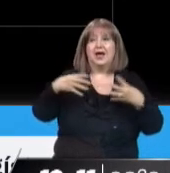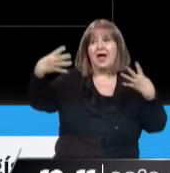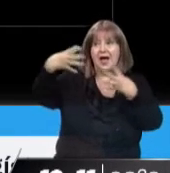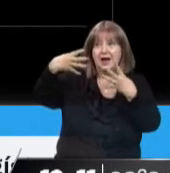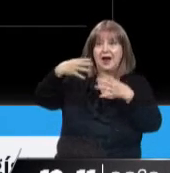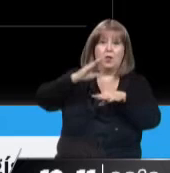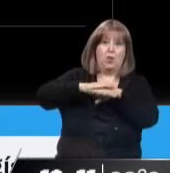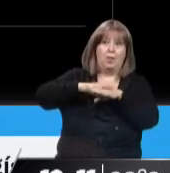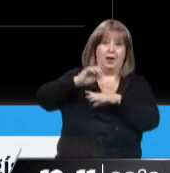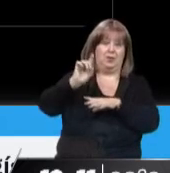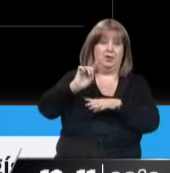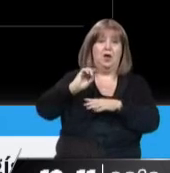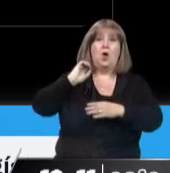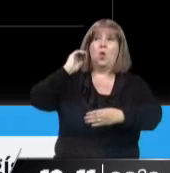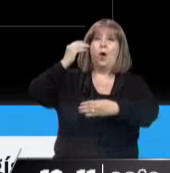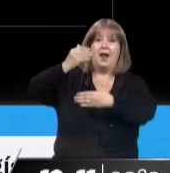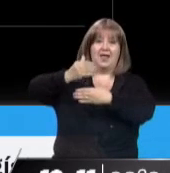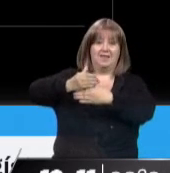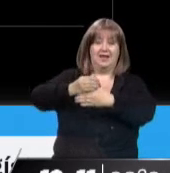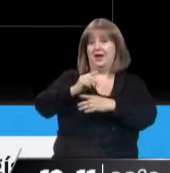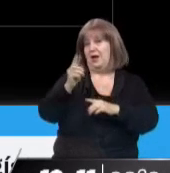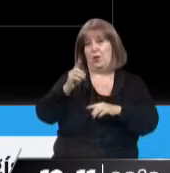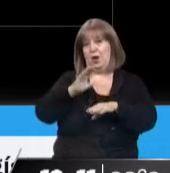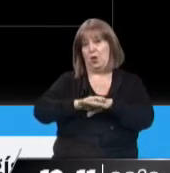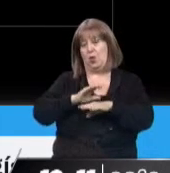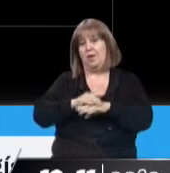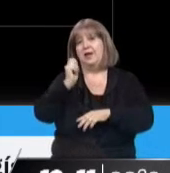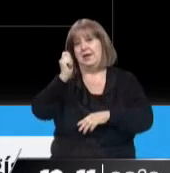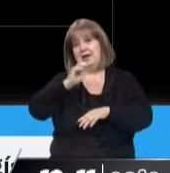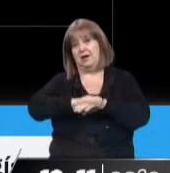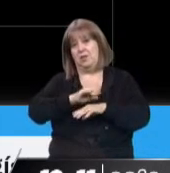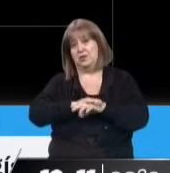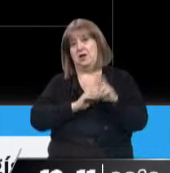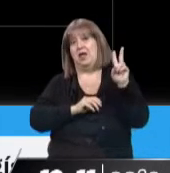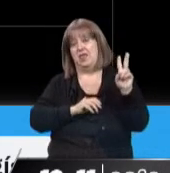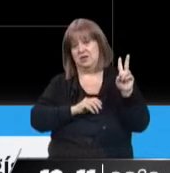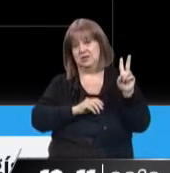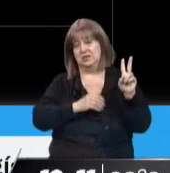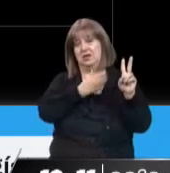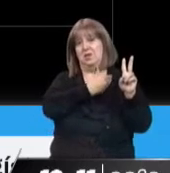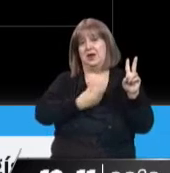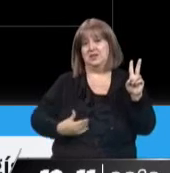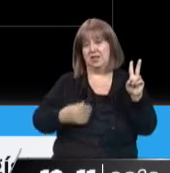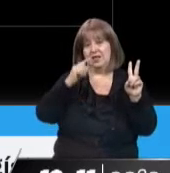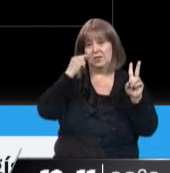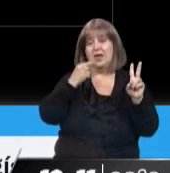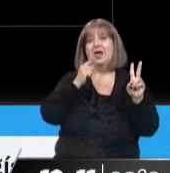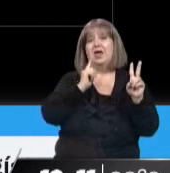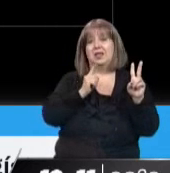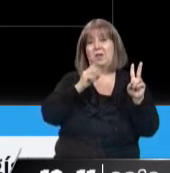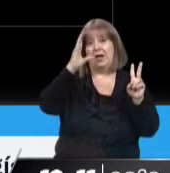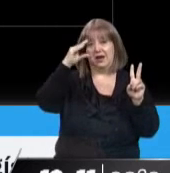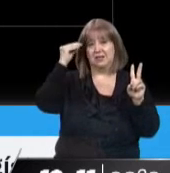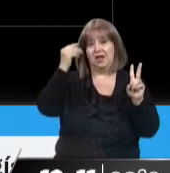Esto es y seguirá siendo producto de la política económica de Alberto y Cristina. bueno, sacan dos de los aspectos que siempre son